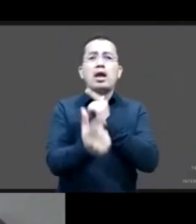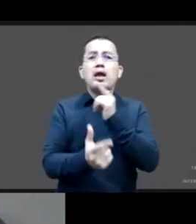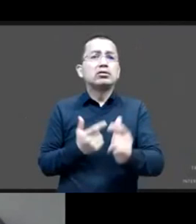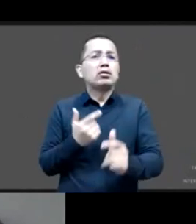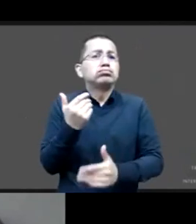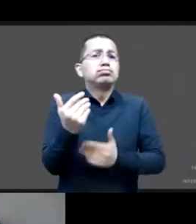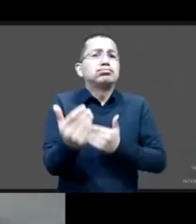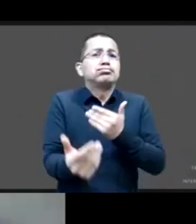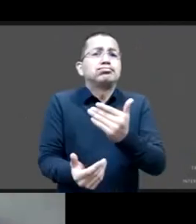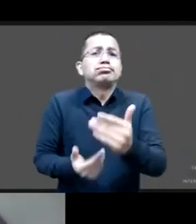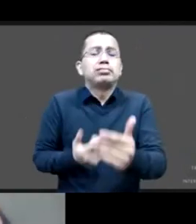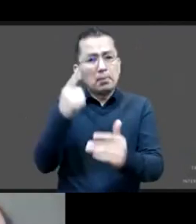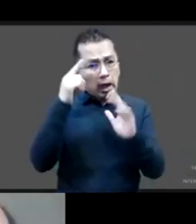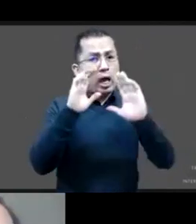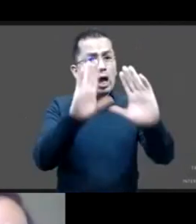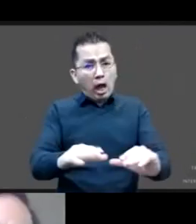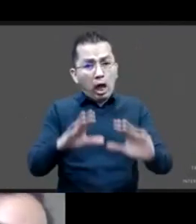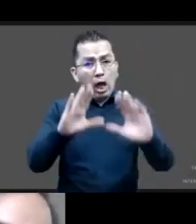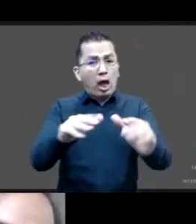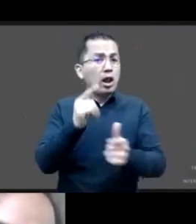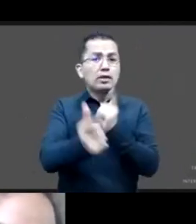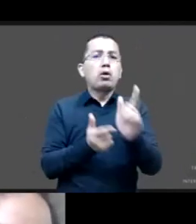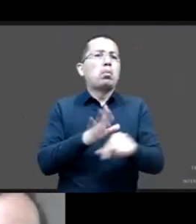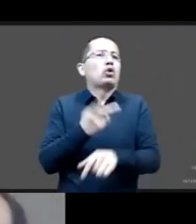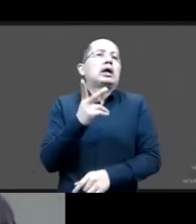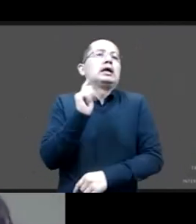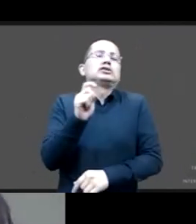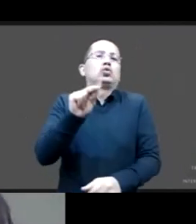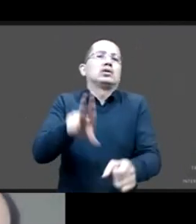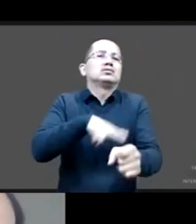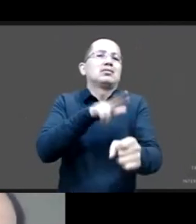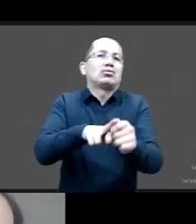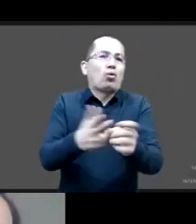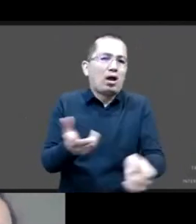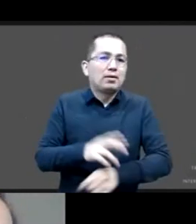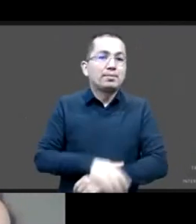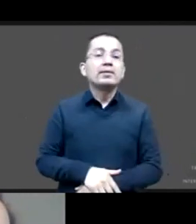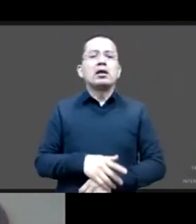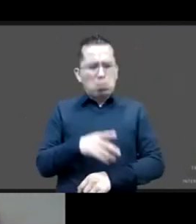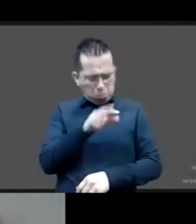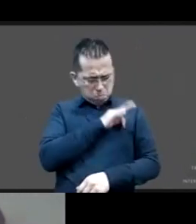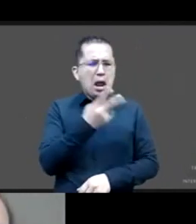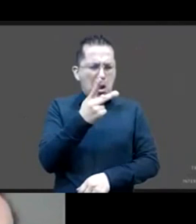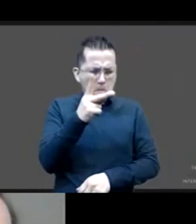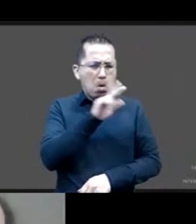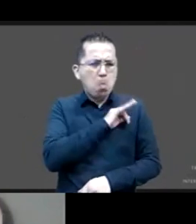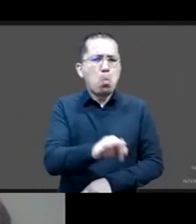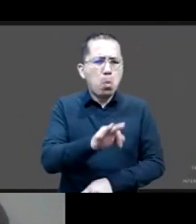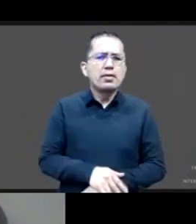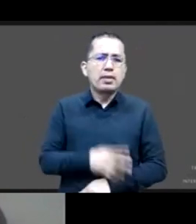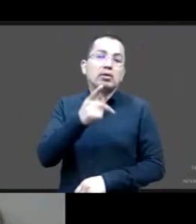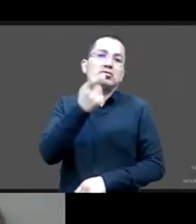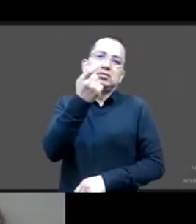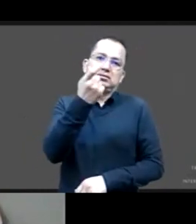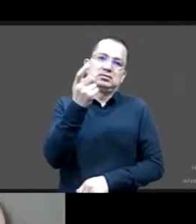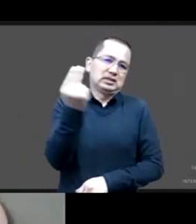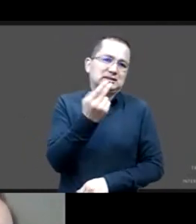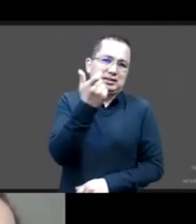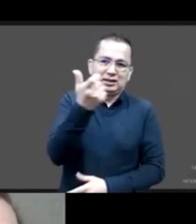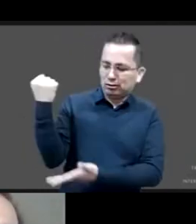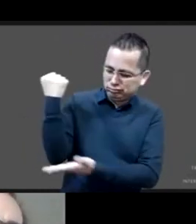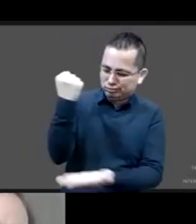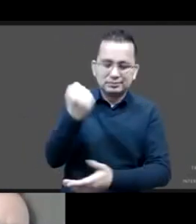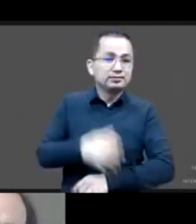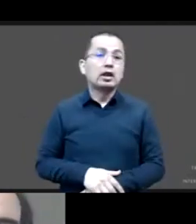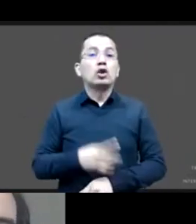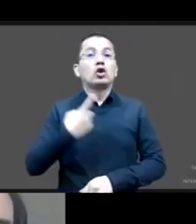pero se puede se necesita por ejemplo recursos entonces una de las grandes diferencias entre lo que ha hecho Bogotá y las demás ciudades de Colombia es que ha habido